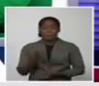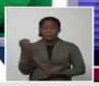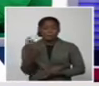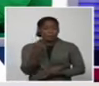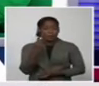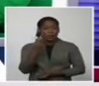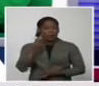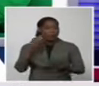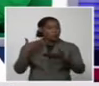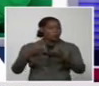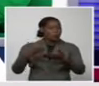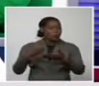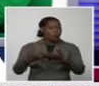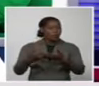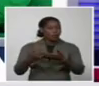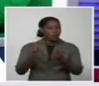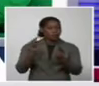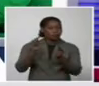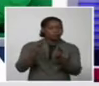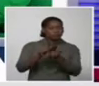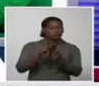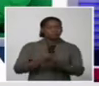positivo, se ingresó,